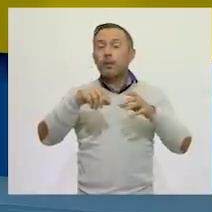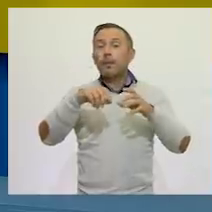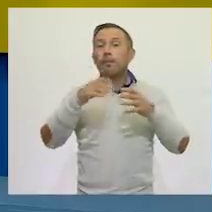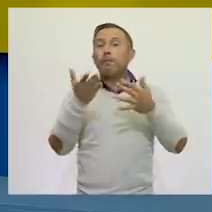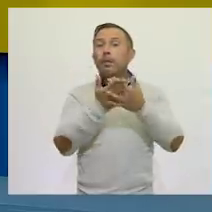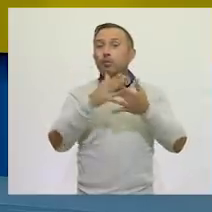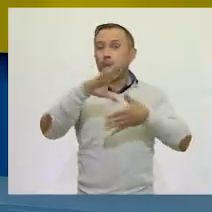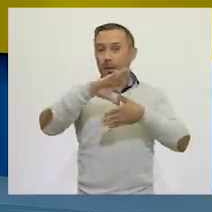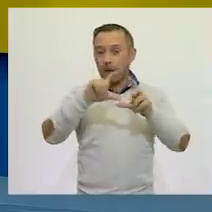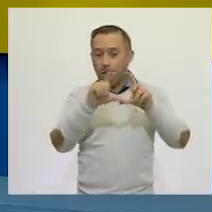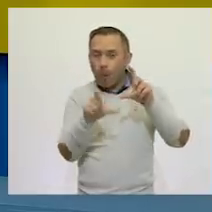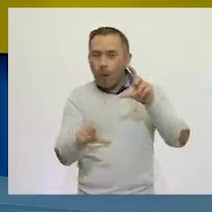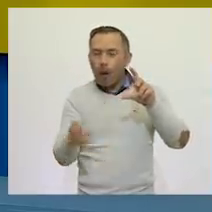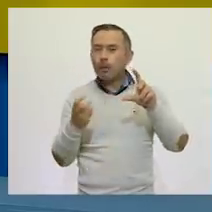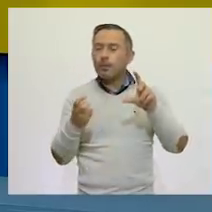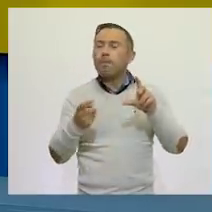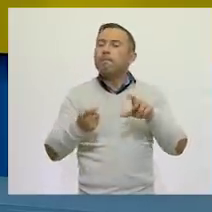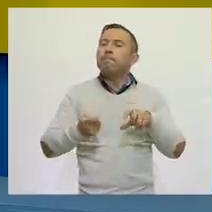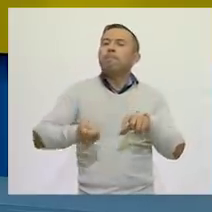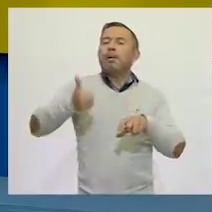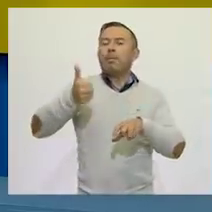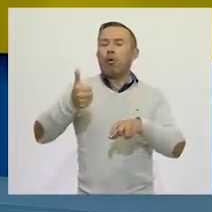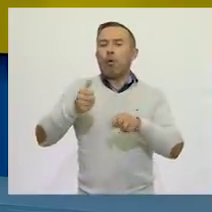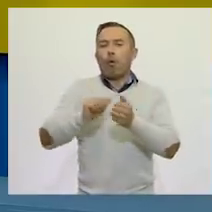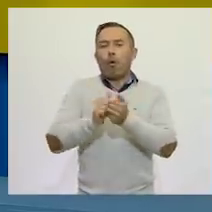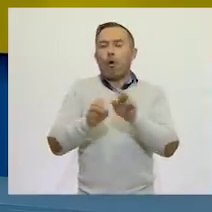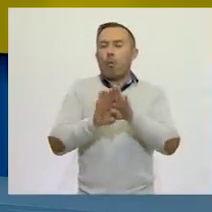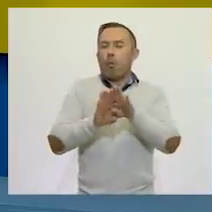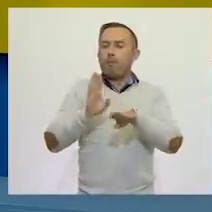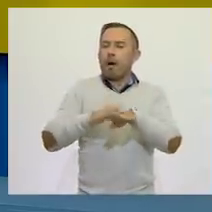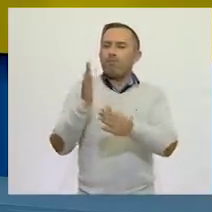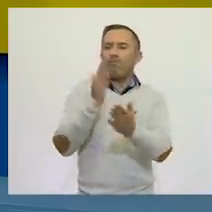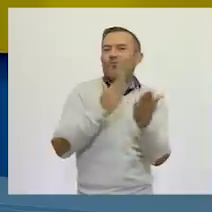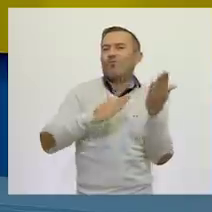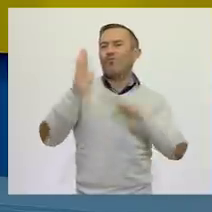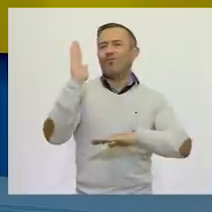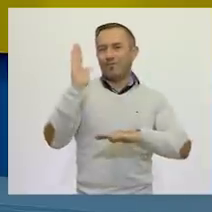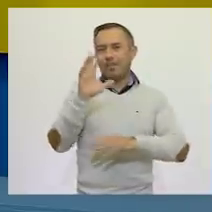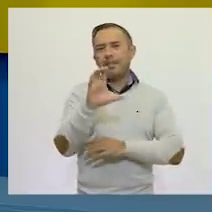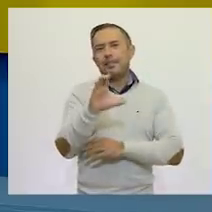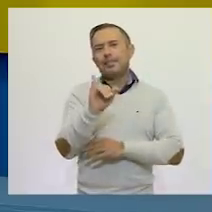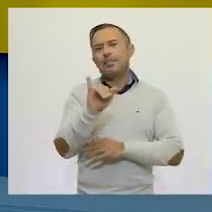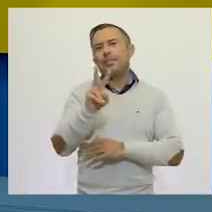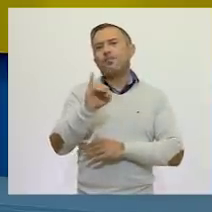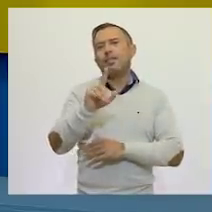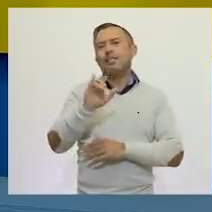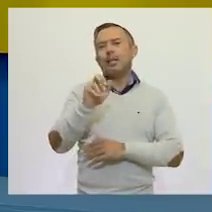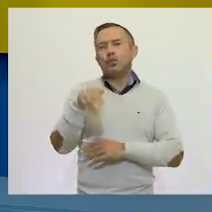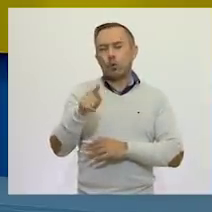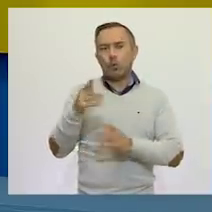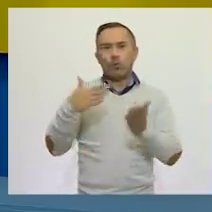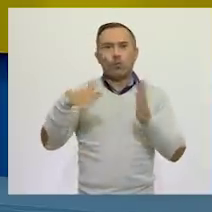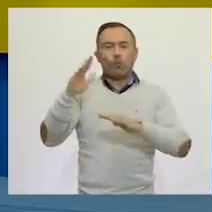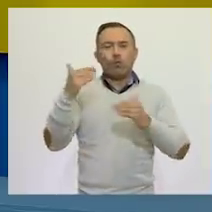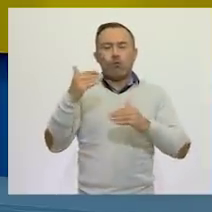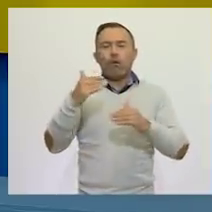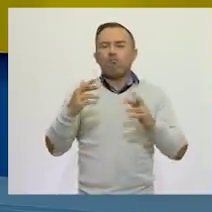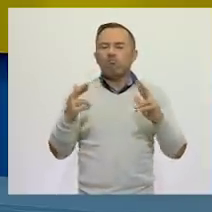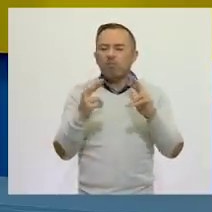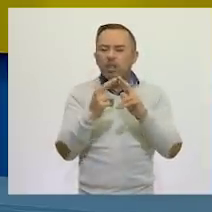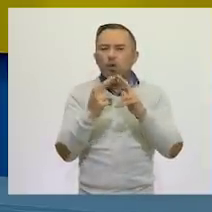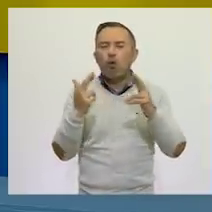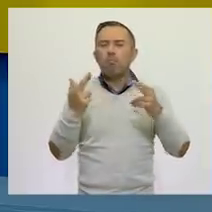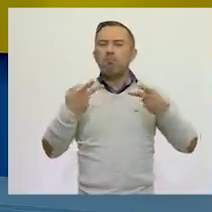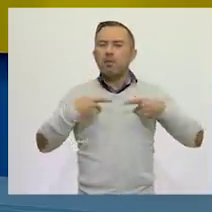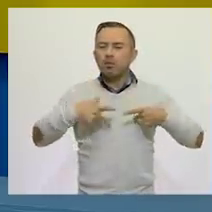de civilización, dejando así un legado artístico, político, social, religioso y